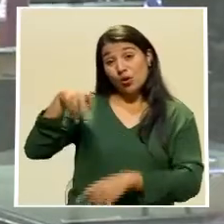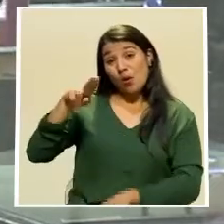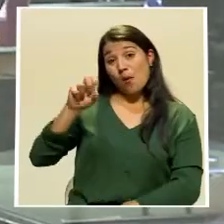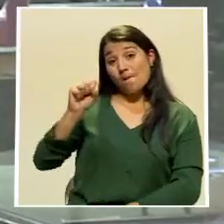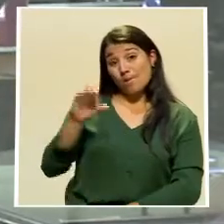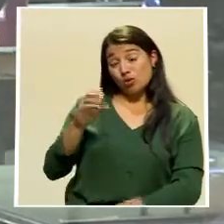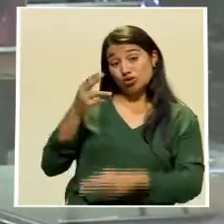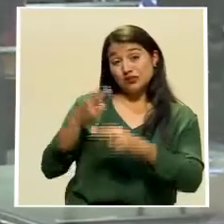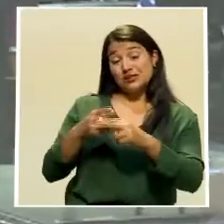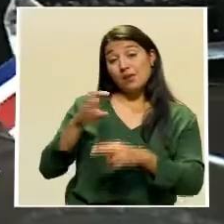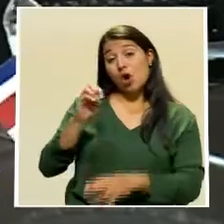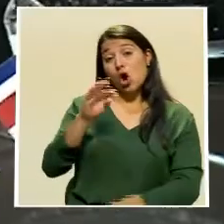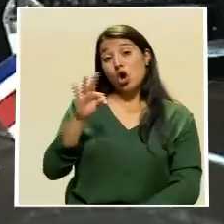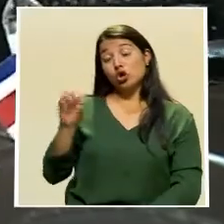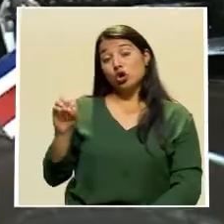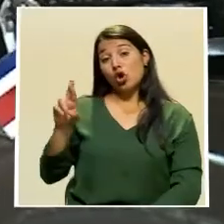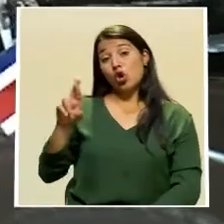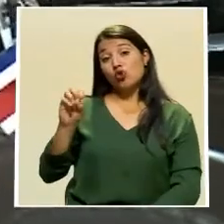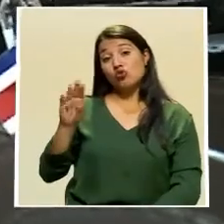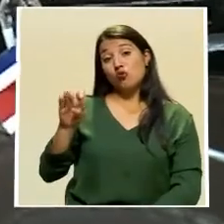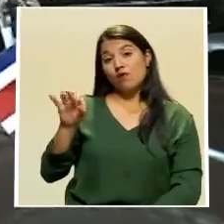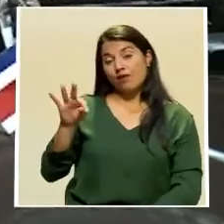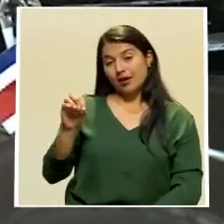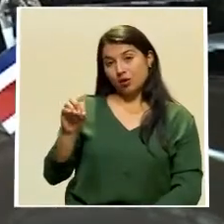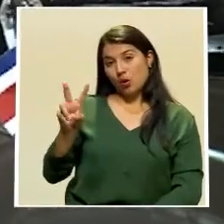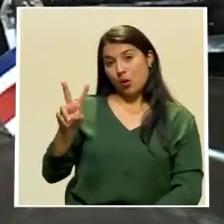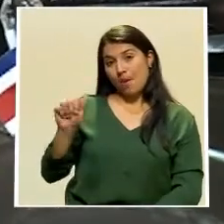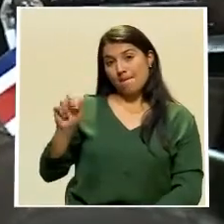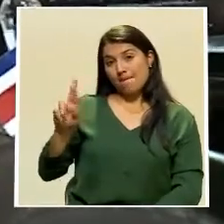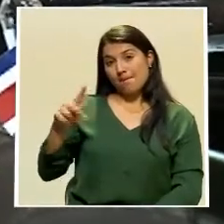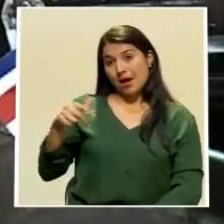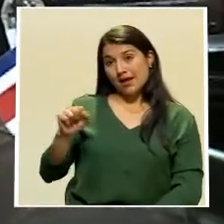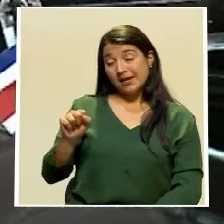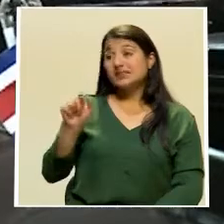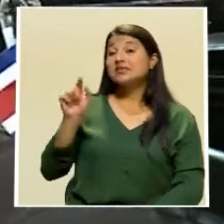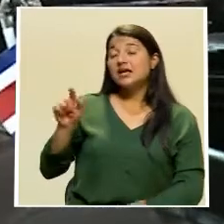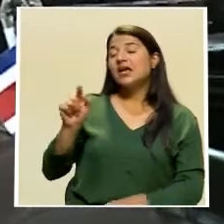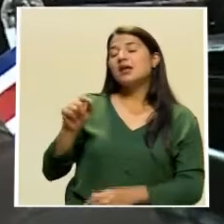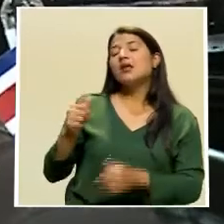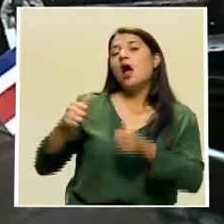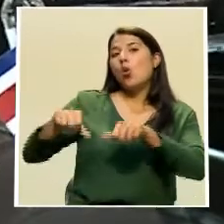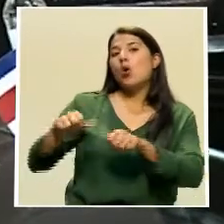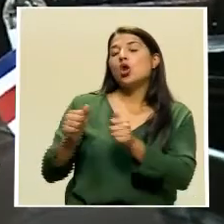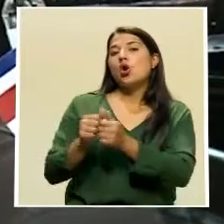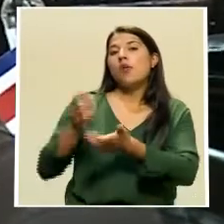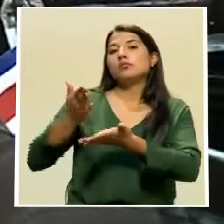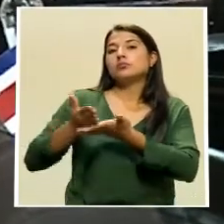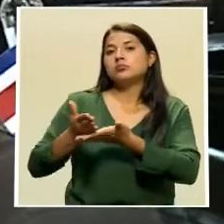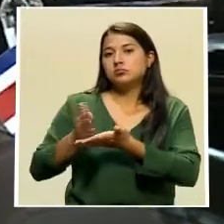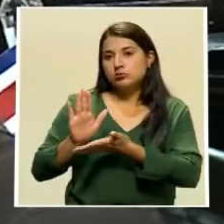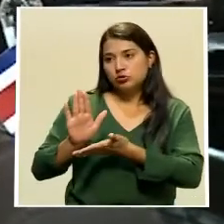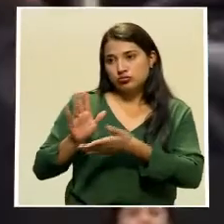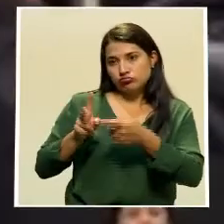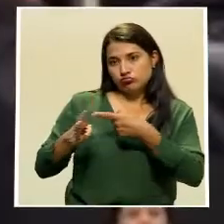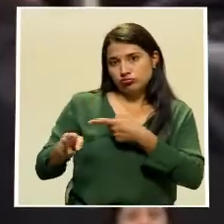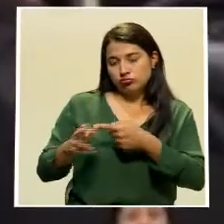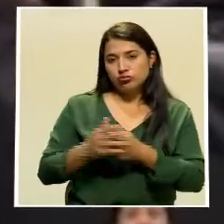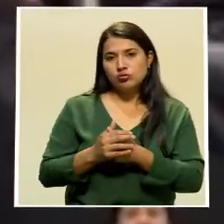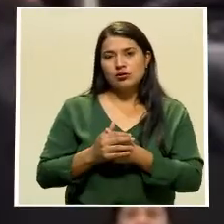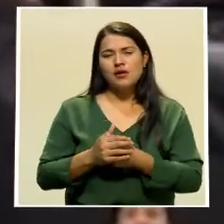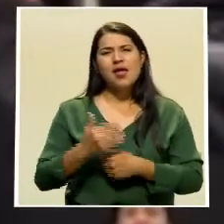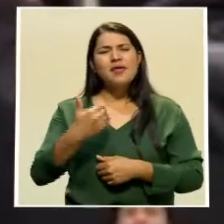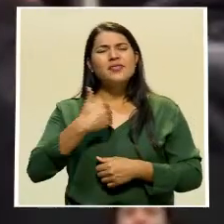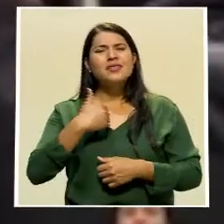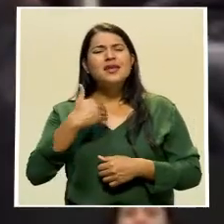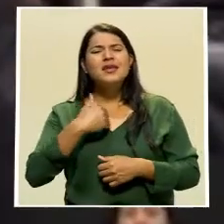Vargas, defendió un informe de minoría que planteaba el cese de la continuidad en el cargo de Crespo. Contar con el criterio técnico